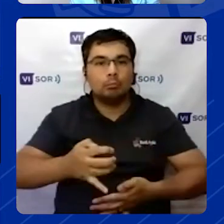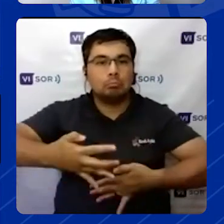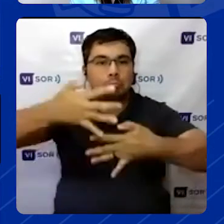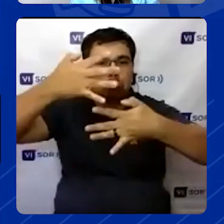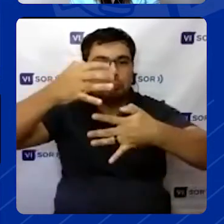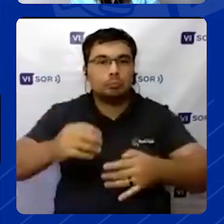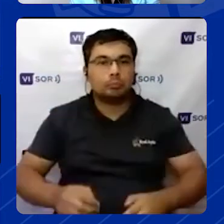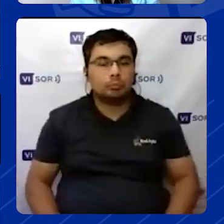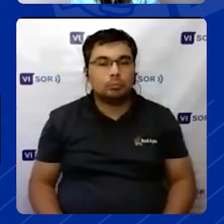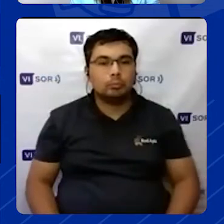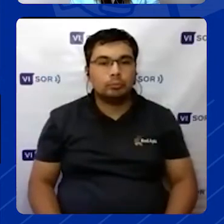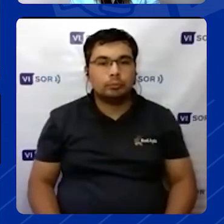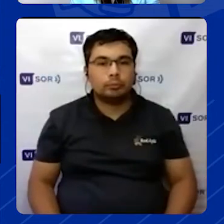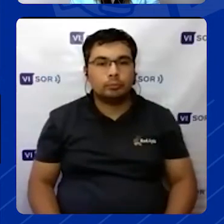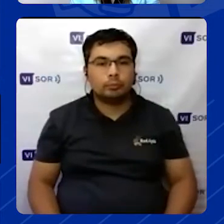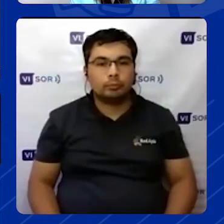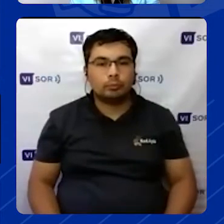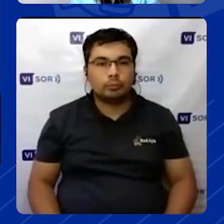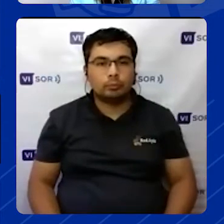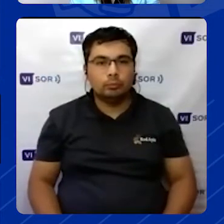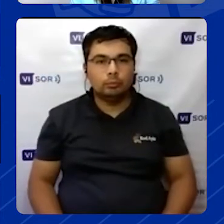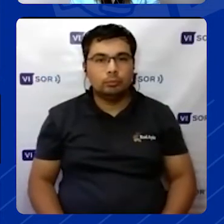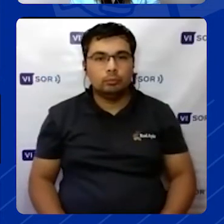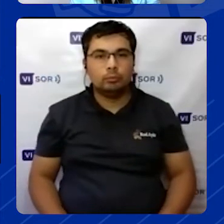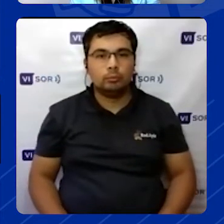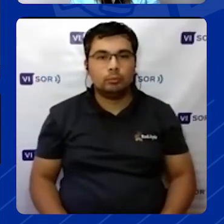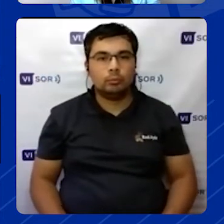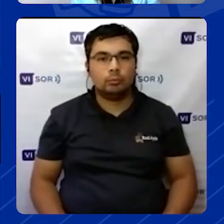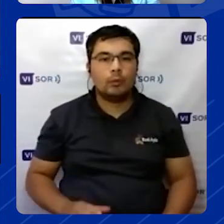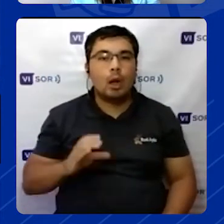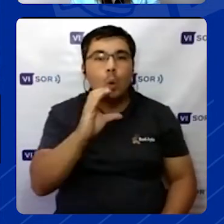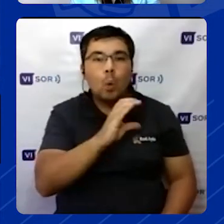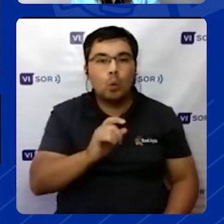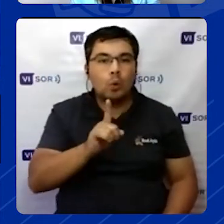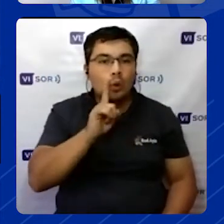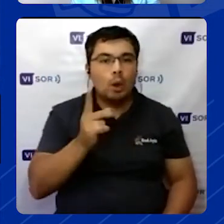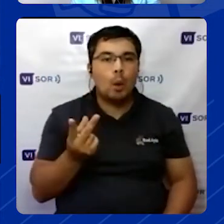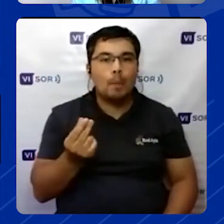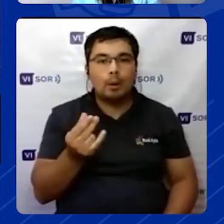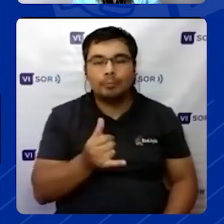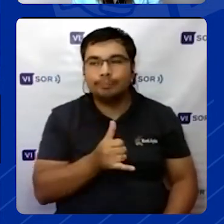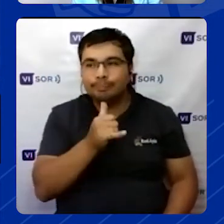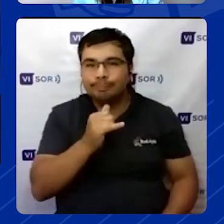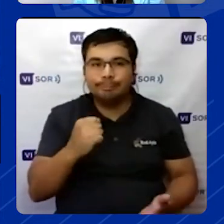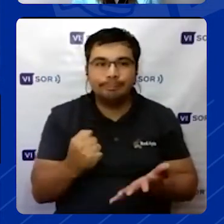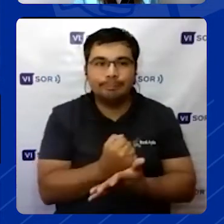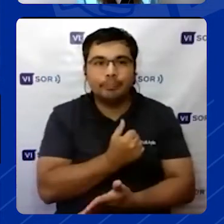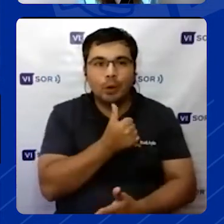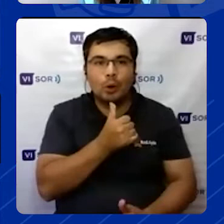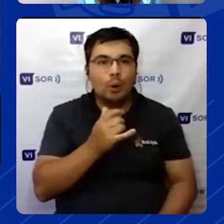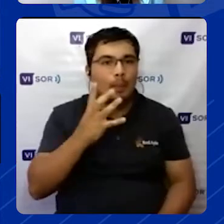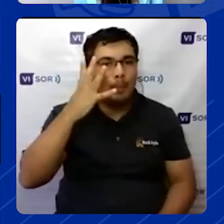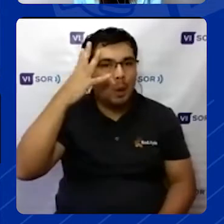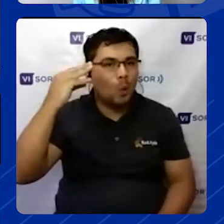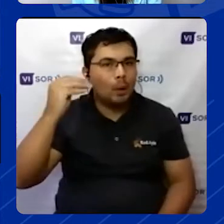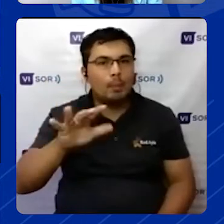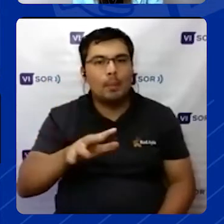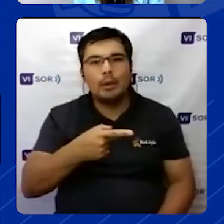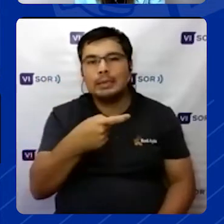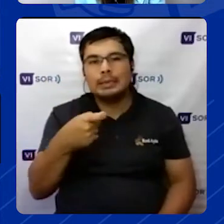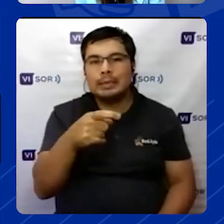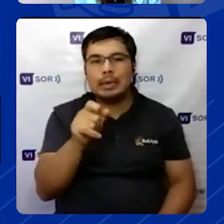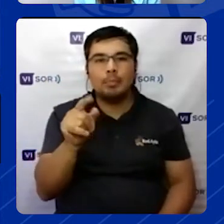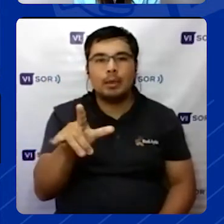vamos coordinando. El curso tiene un valor, no me acuerdo exactamente el valor, pero me parece que son 100.000 pesos el